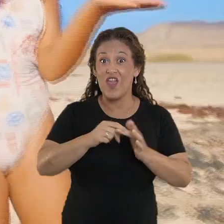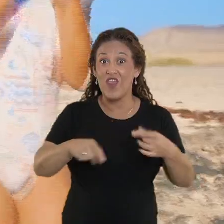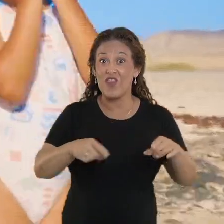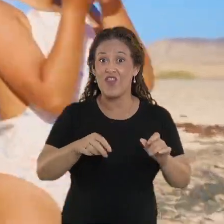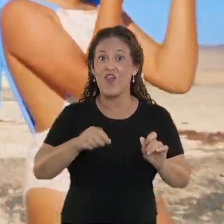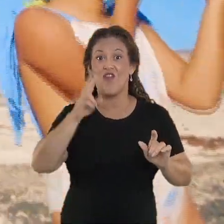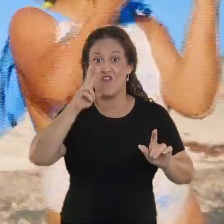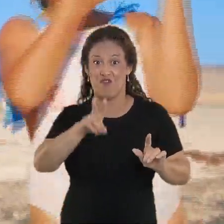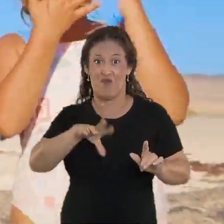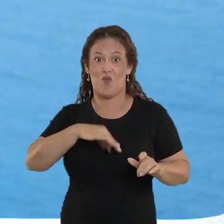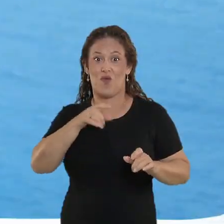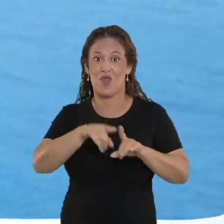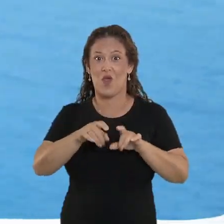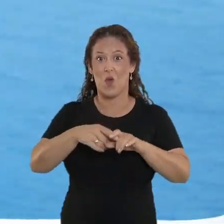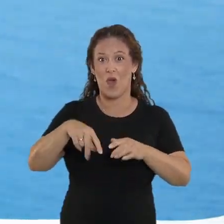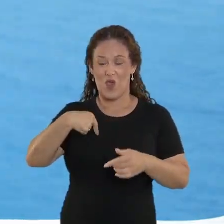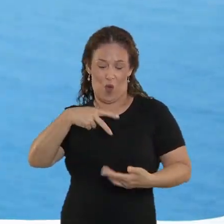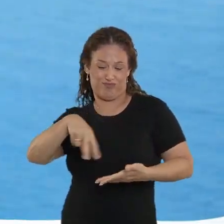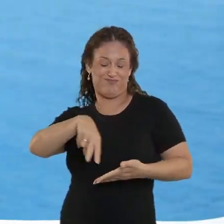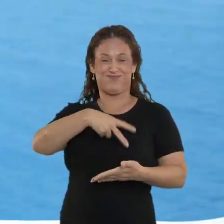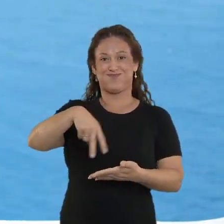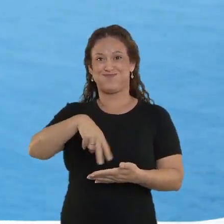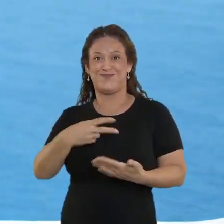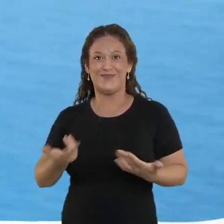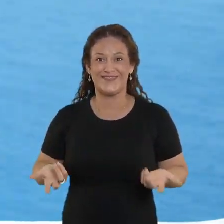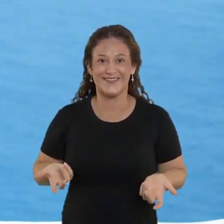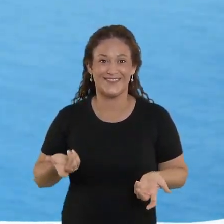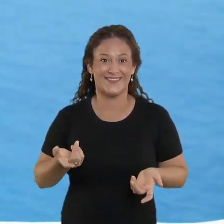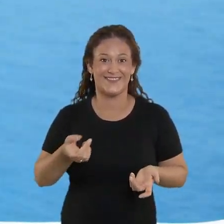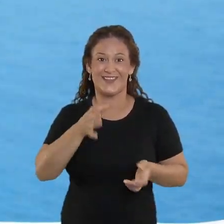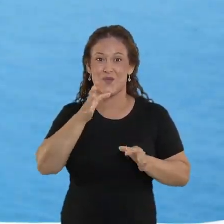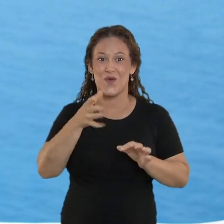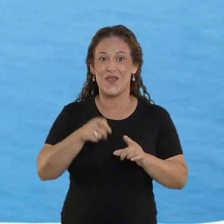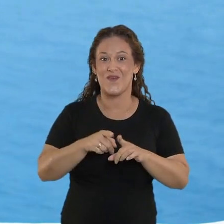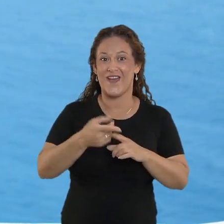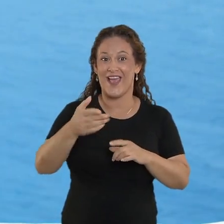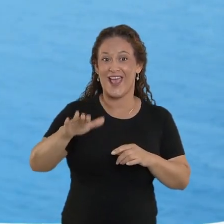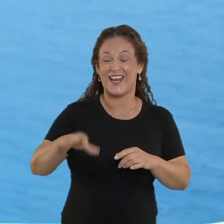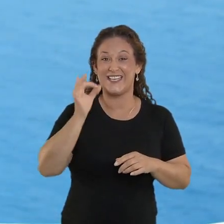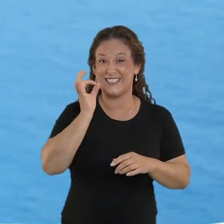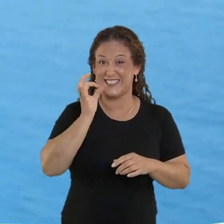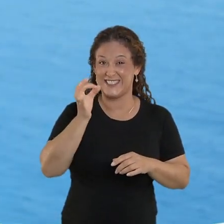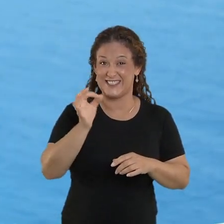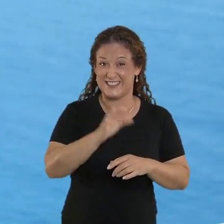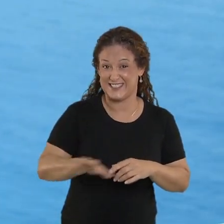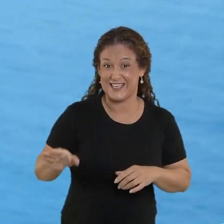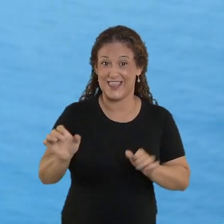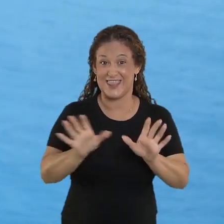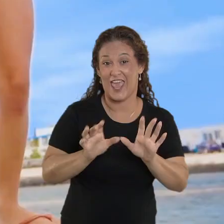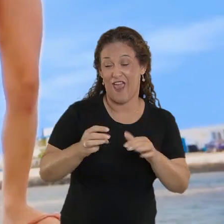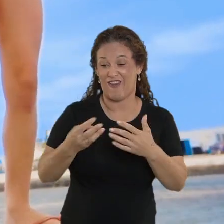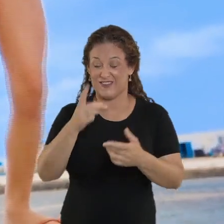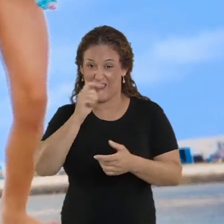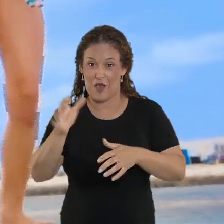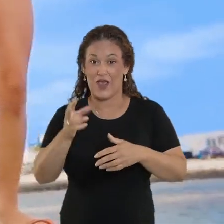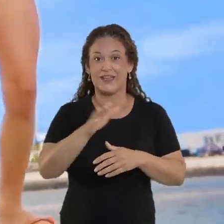se puede ver mis maestras de coreografías, que son unas niñitas de 10, 8